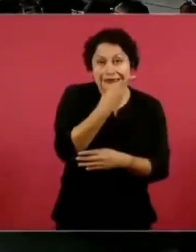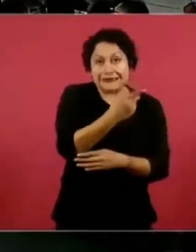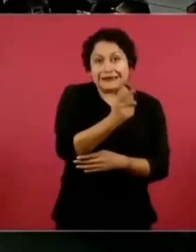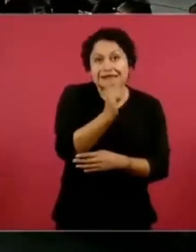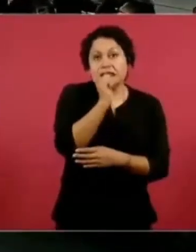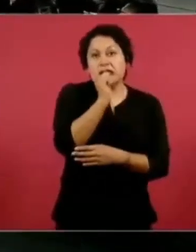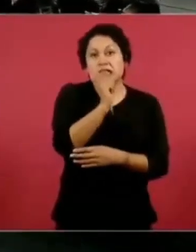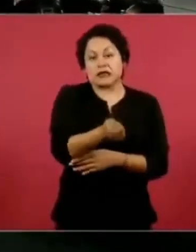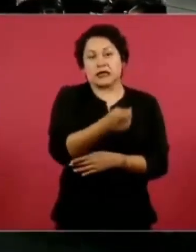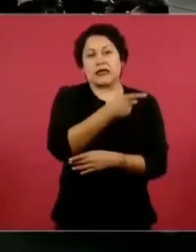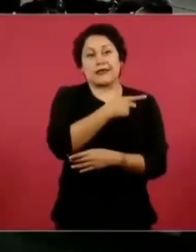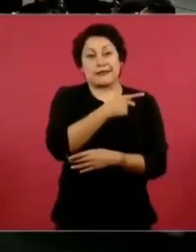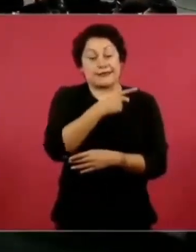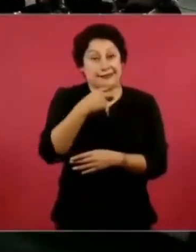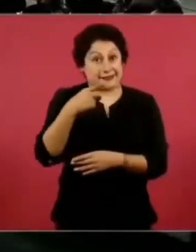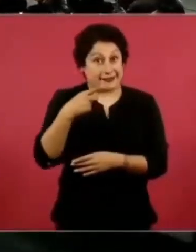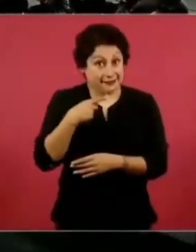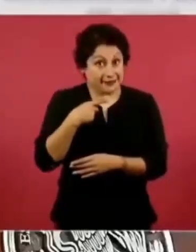políticas